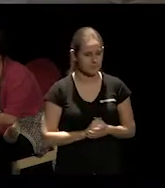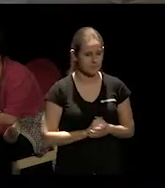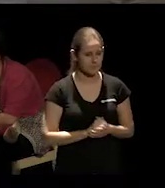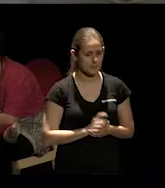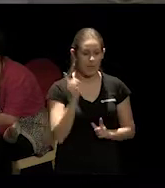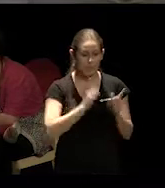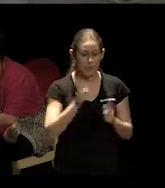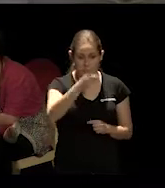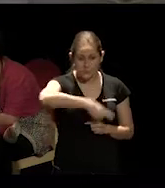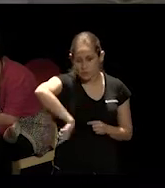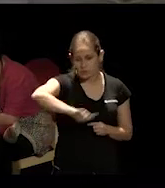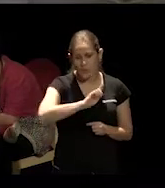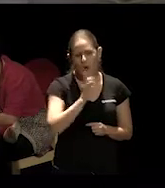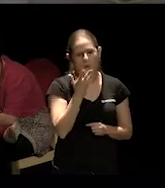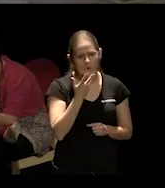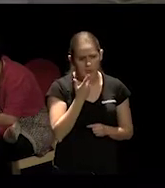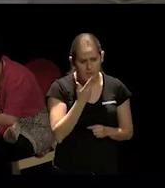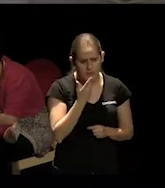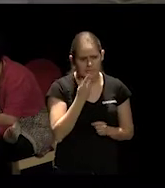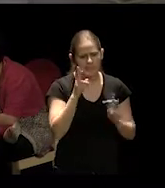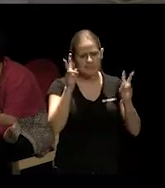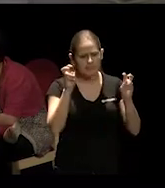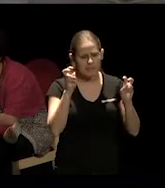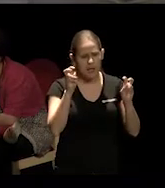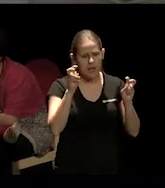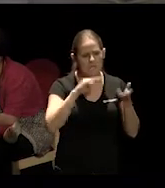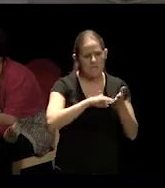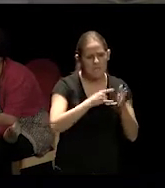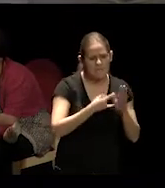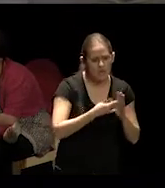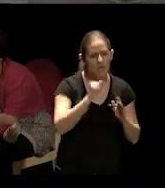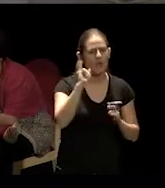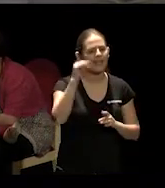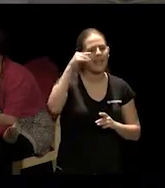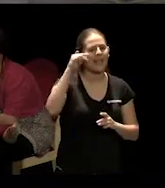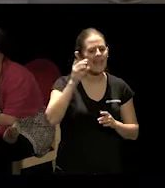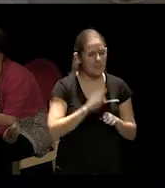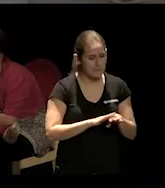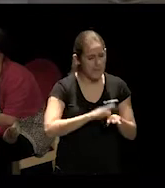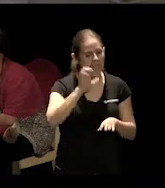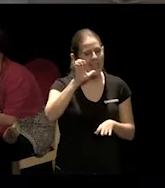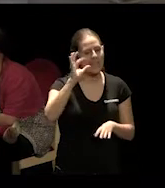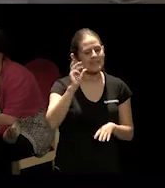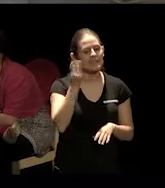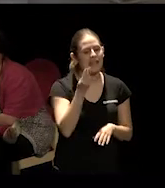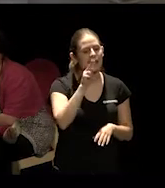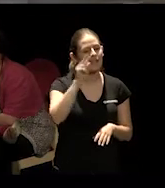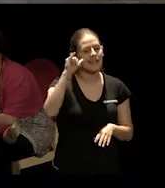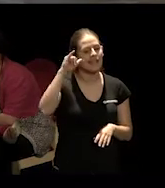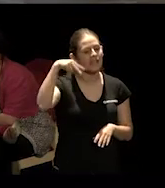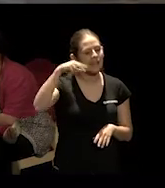Algunos de vosotros conocéis el método Esquinca o conocéis a Marta Esquinca o quizás habéis leído